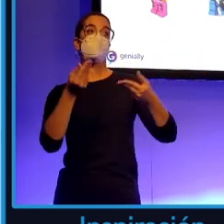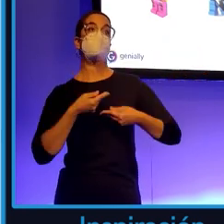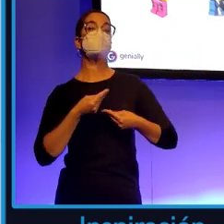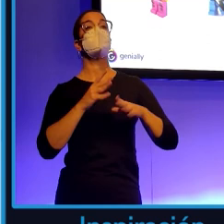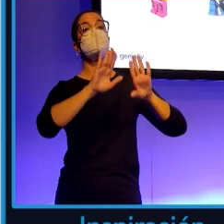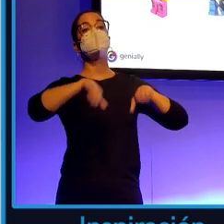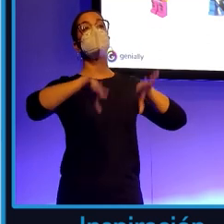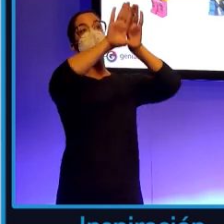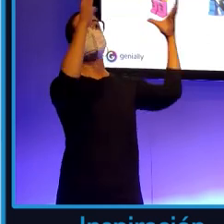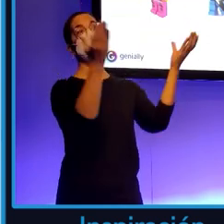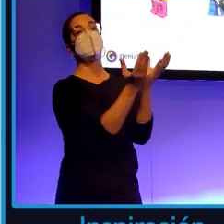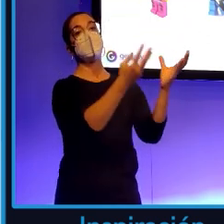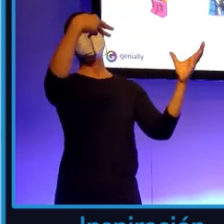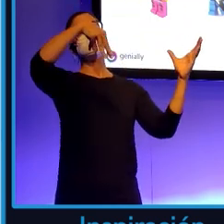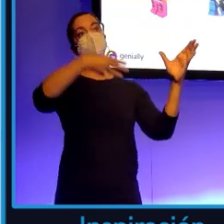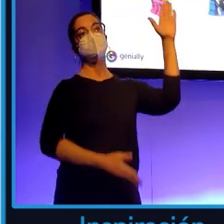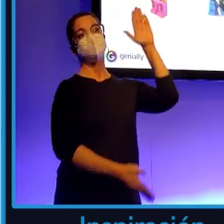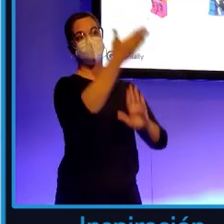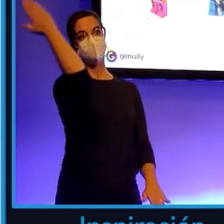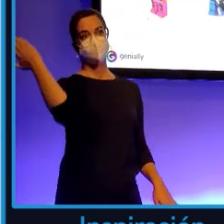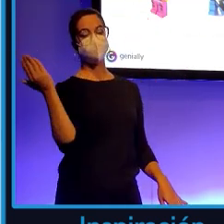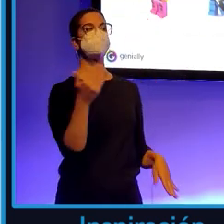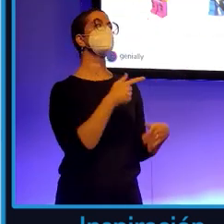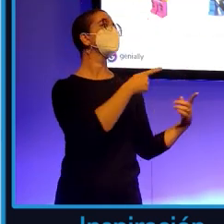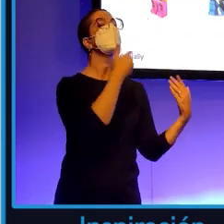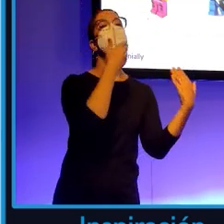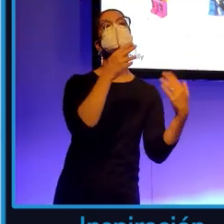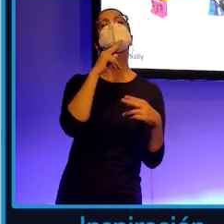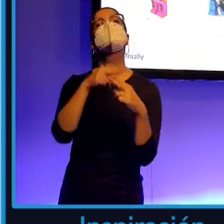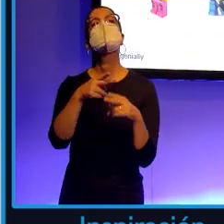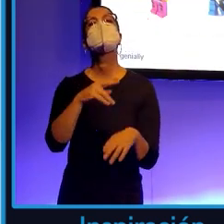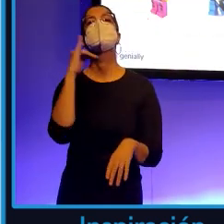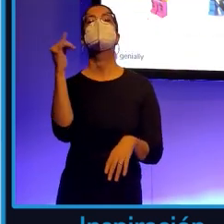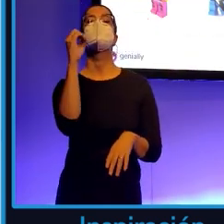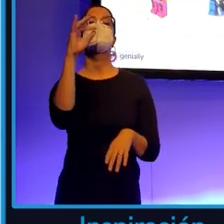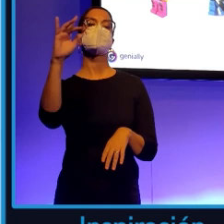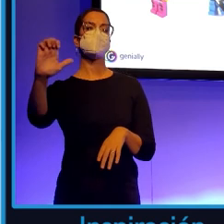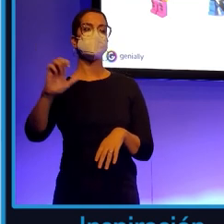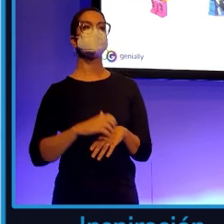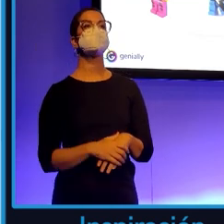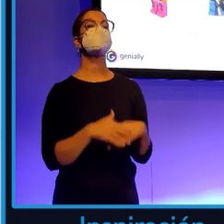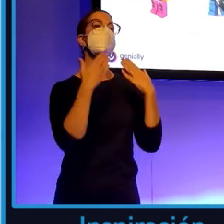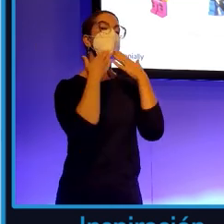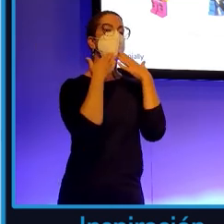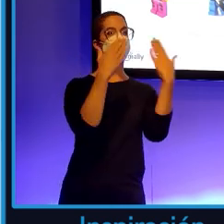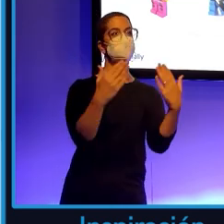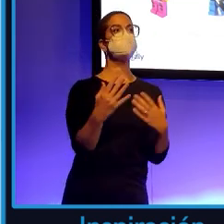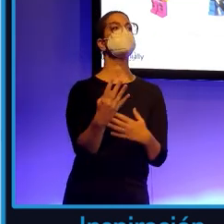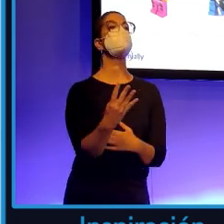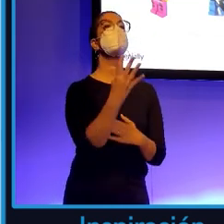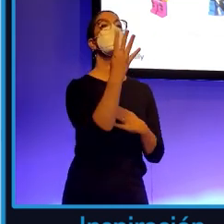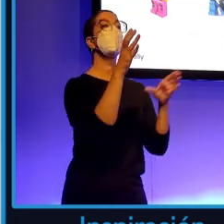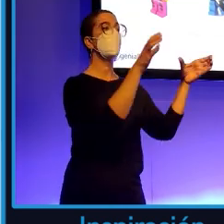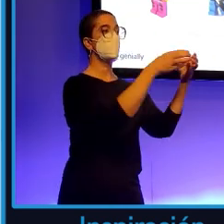té por otro lado muchísimas gracias a su nombre josé josé muchísimas gracias a los cuatro